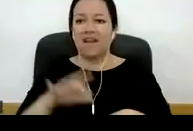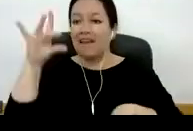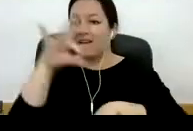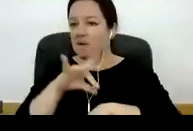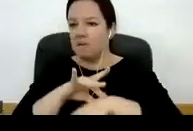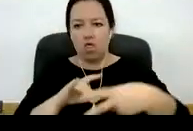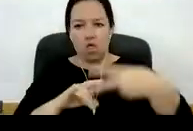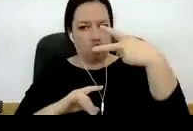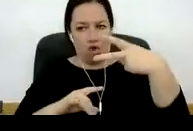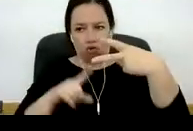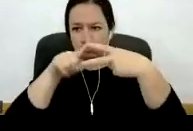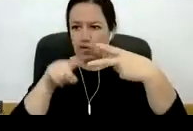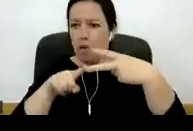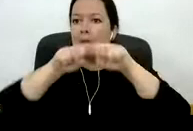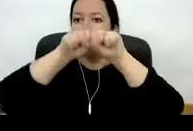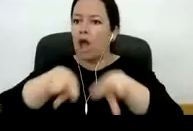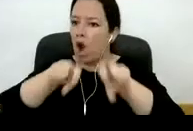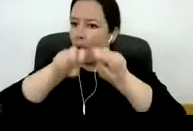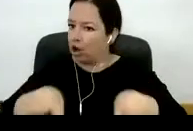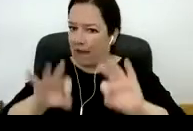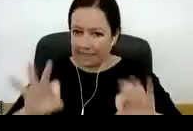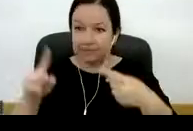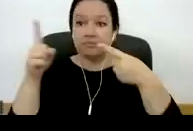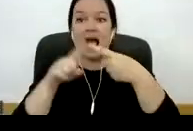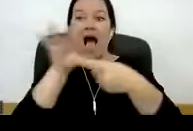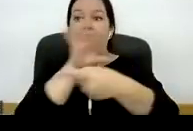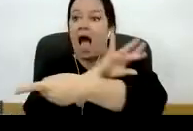claramente aumentan con el paso de los años, que son la diabetes,